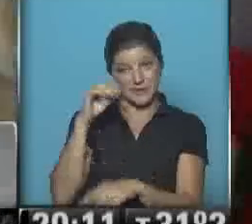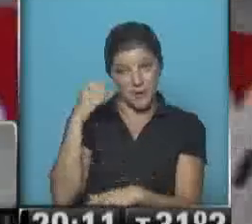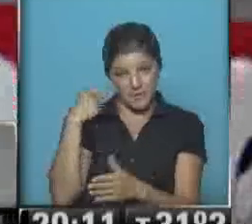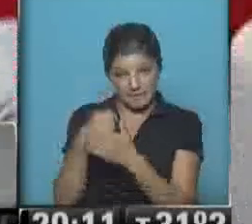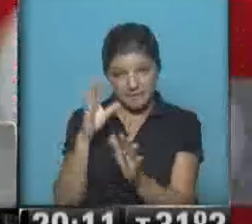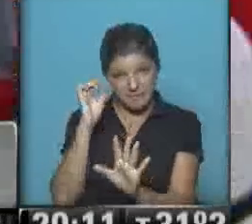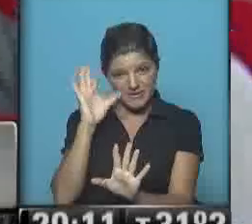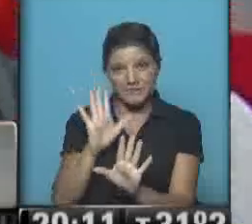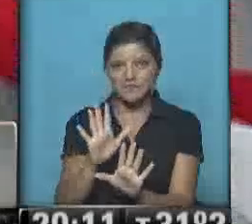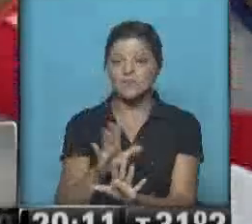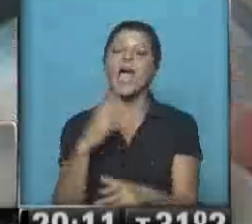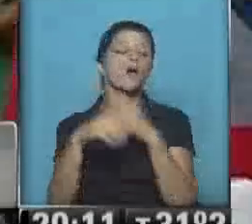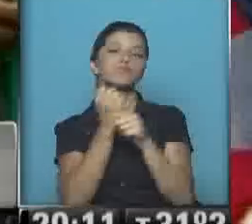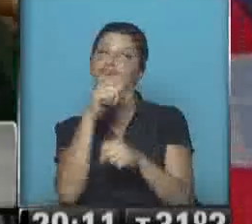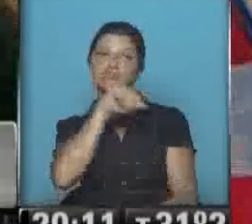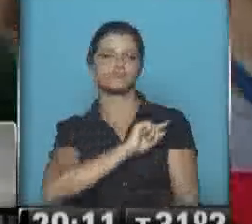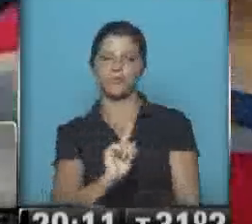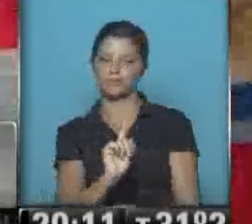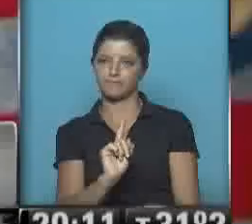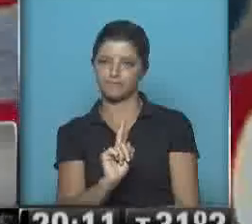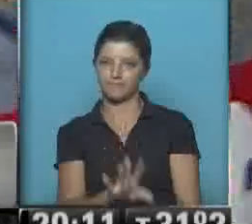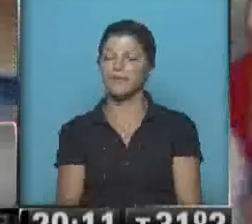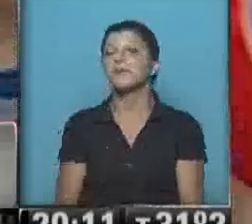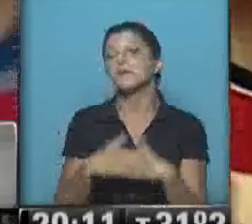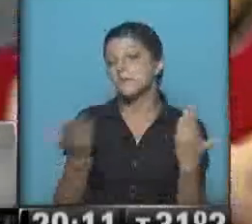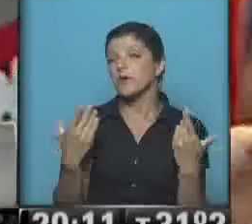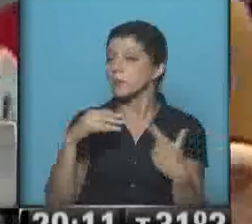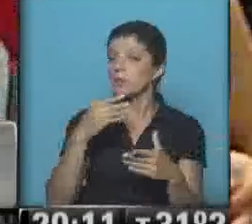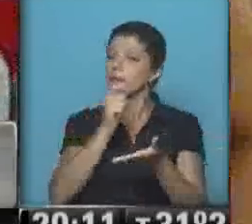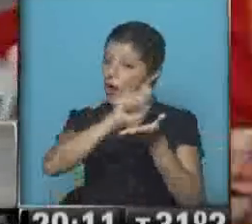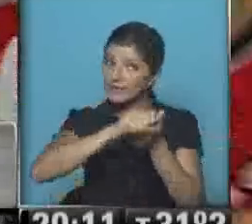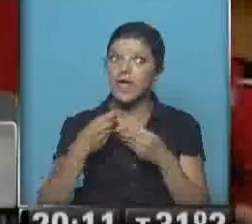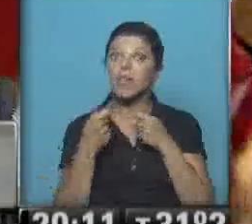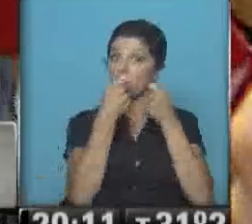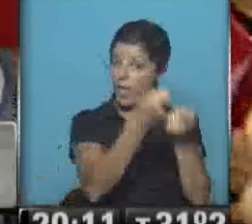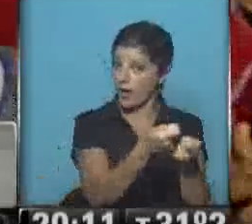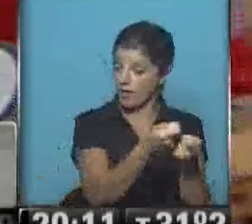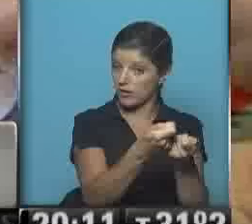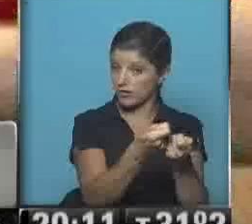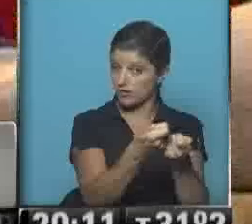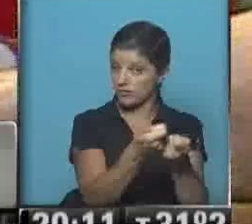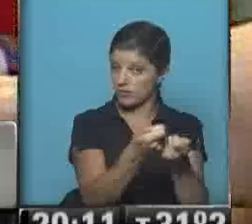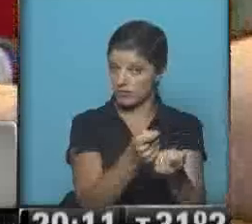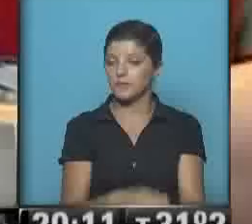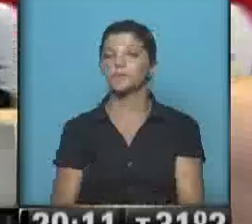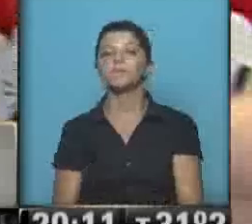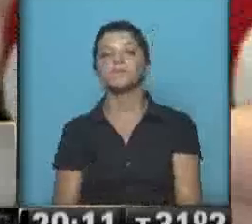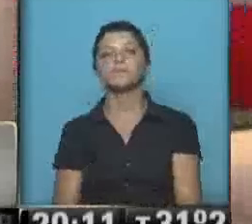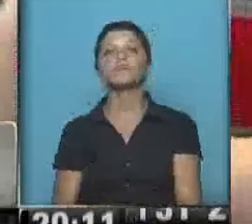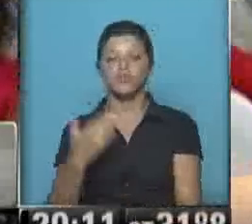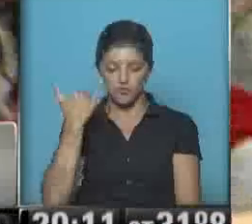golpeé. Todavía no. ¿Todavía no? Pero bueno, hay que darle la cartita ahora porque están llegando los Reyes Magos. Le hago